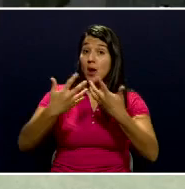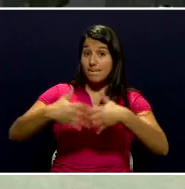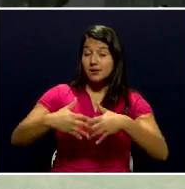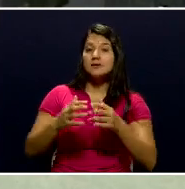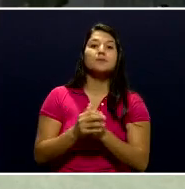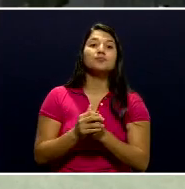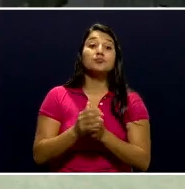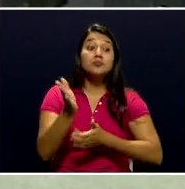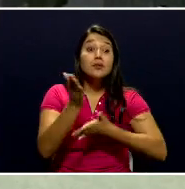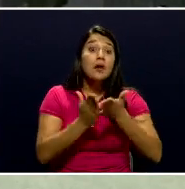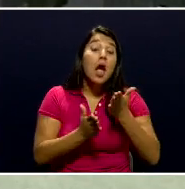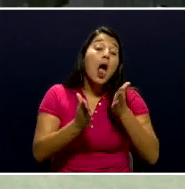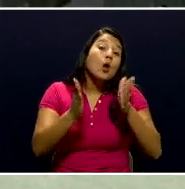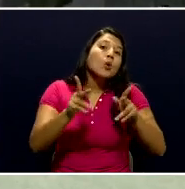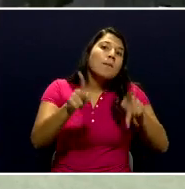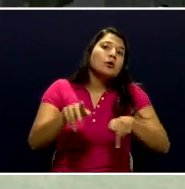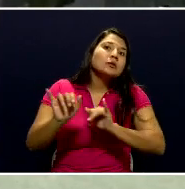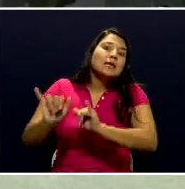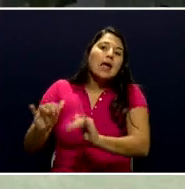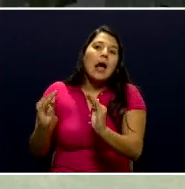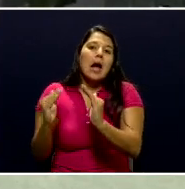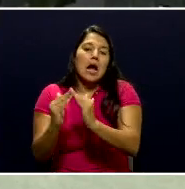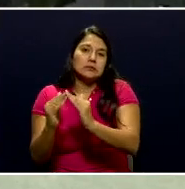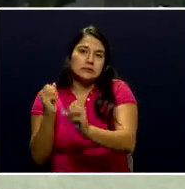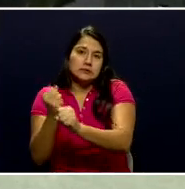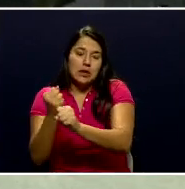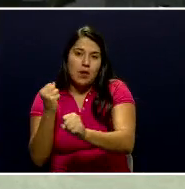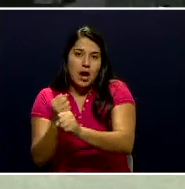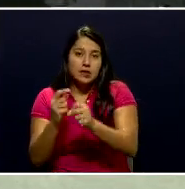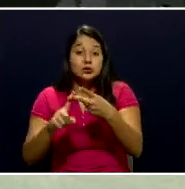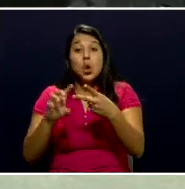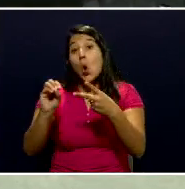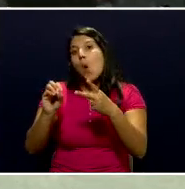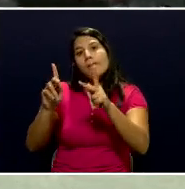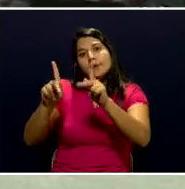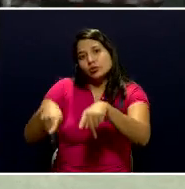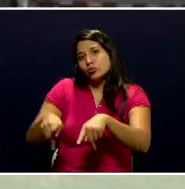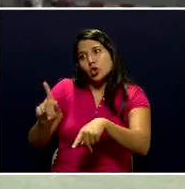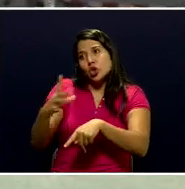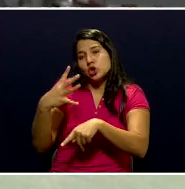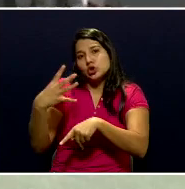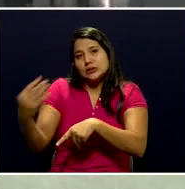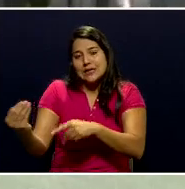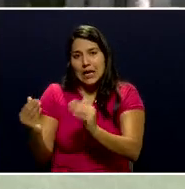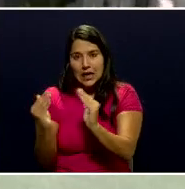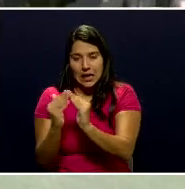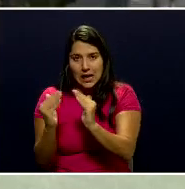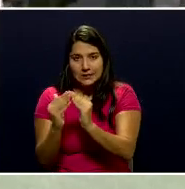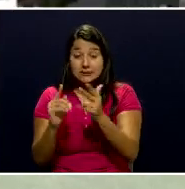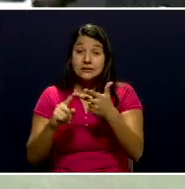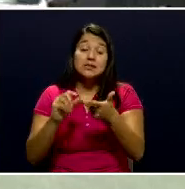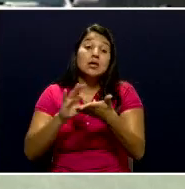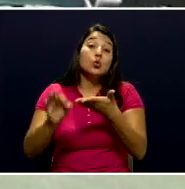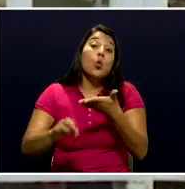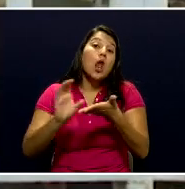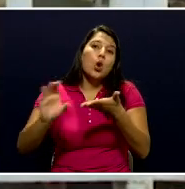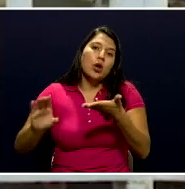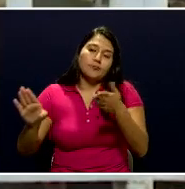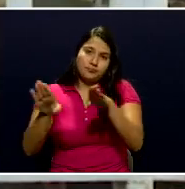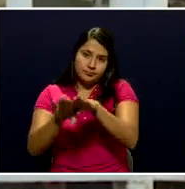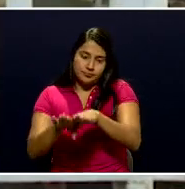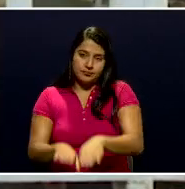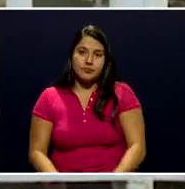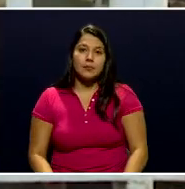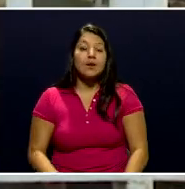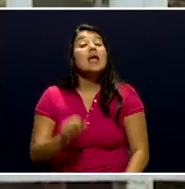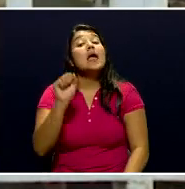habituales usuarios se encuentran haciendo teletrabajo, las personas permanecen en sus casas por precaución y las escuelas y colegios están cerrados. Sí